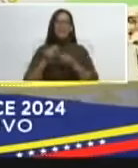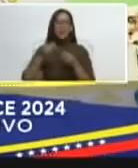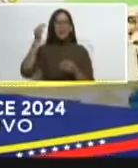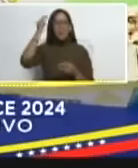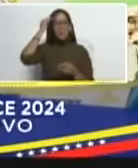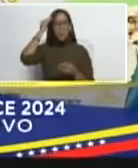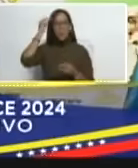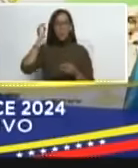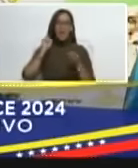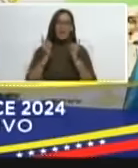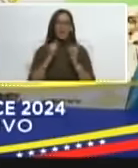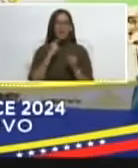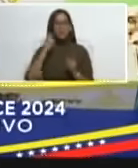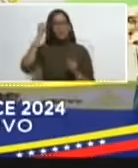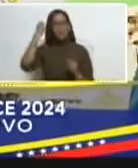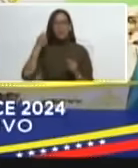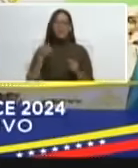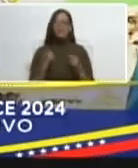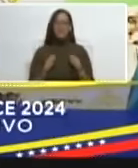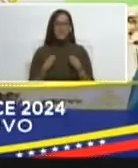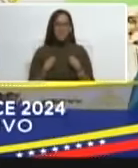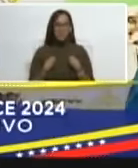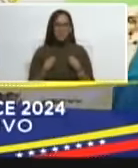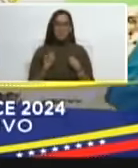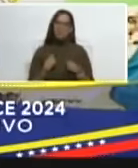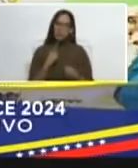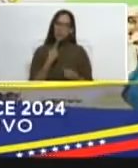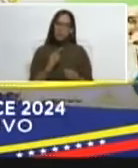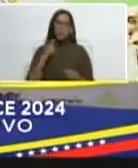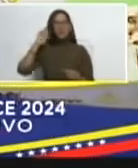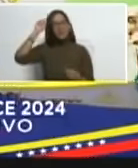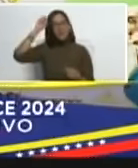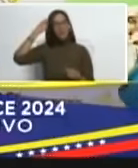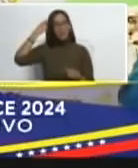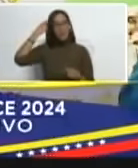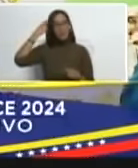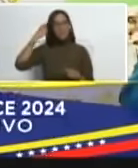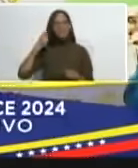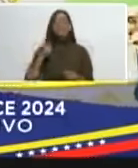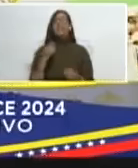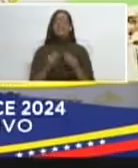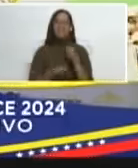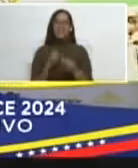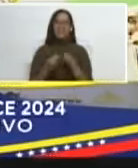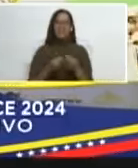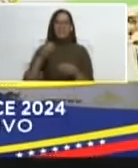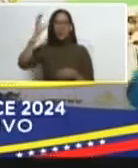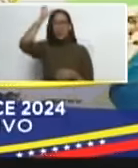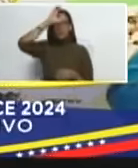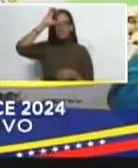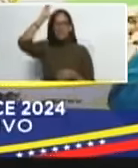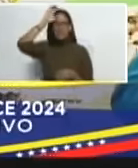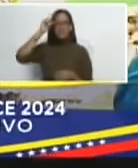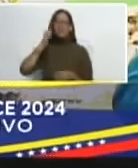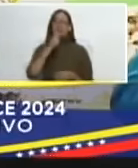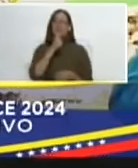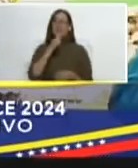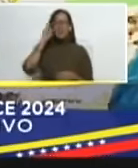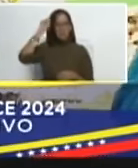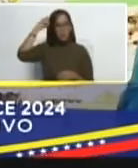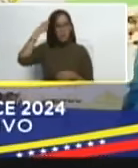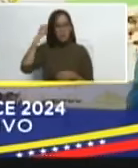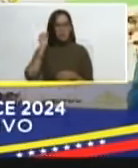porque algunos dicen recordar es vivir. Y yo digo que recordar es hacer conciencia. Quien recuerda